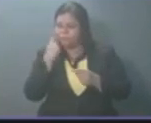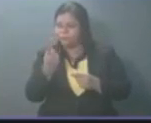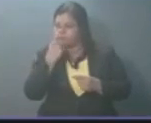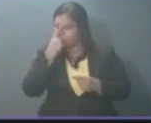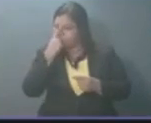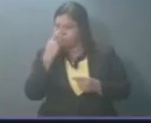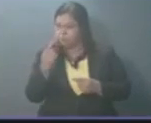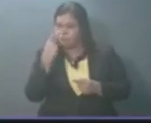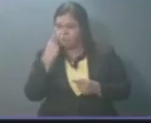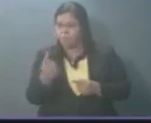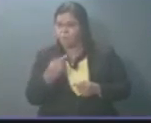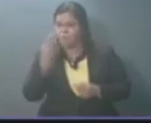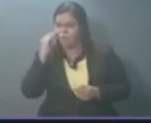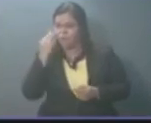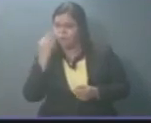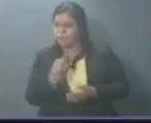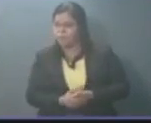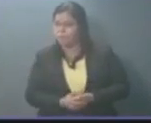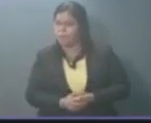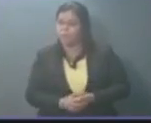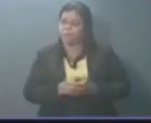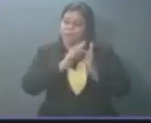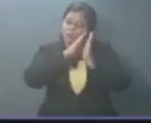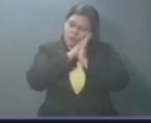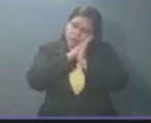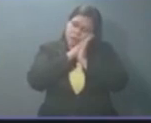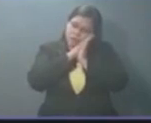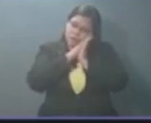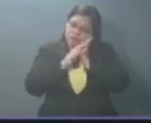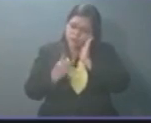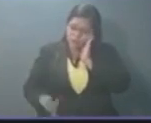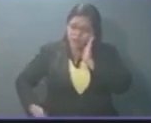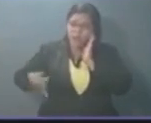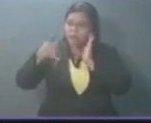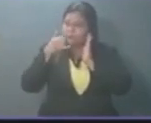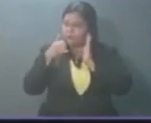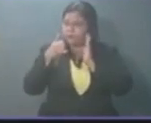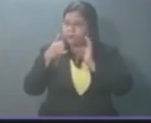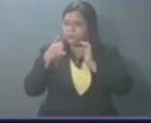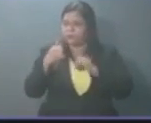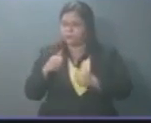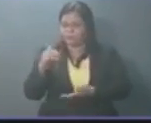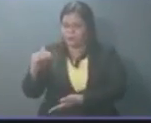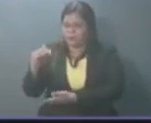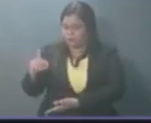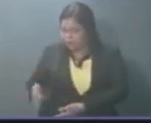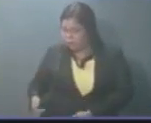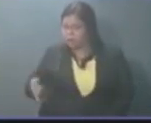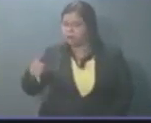Ustedes las pueden ver en las redes sociales. Dormidito, con una botella a la